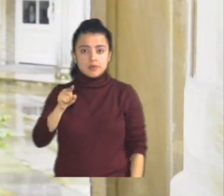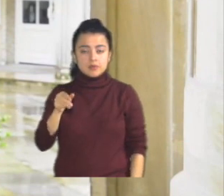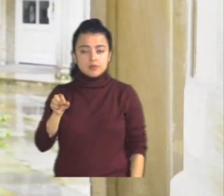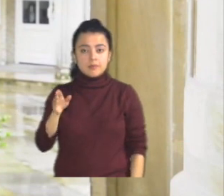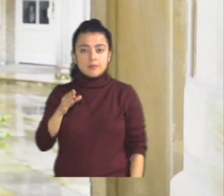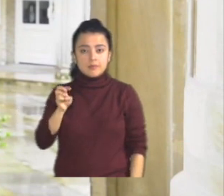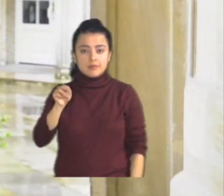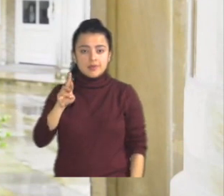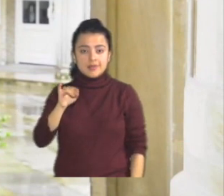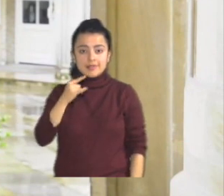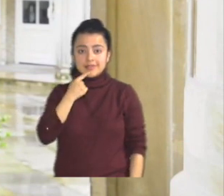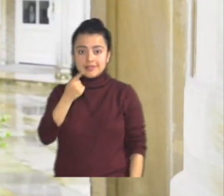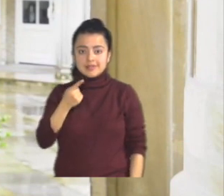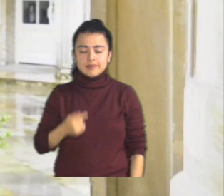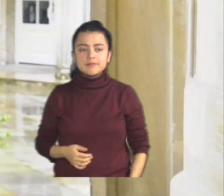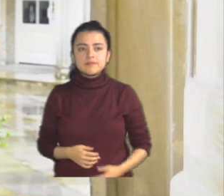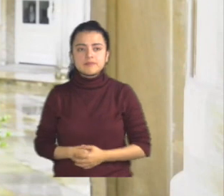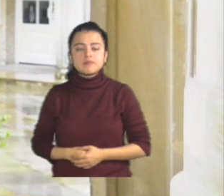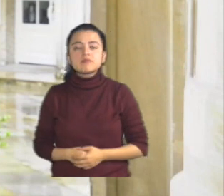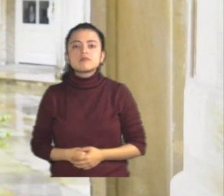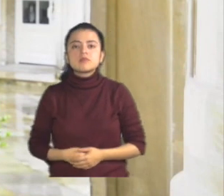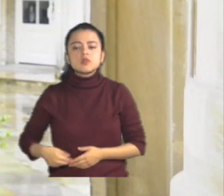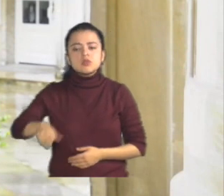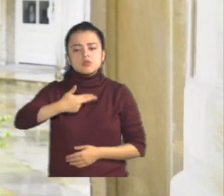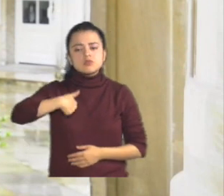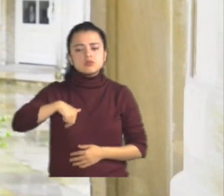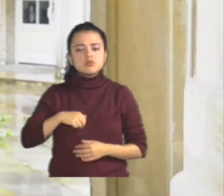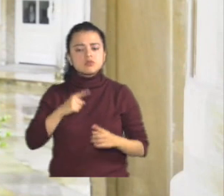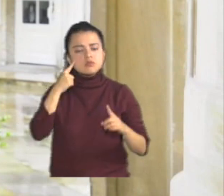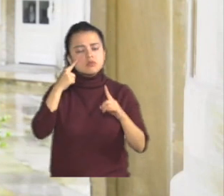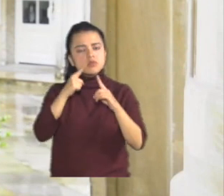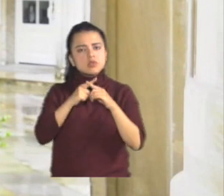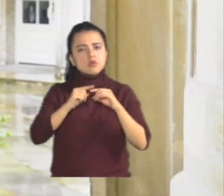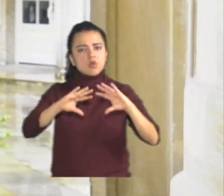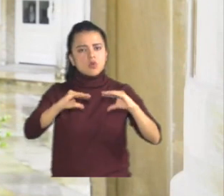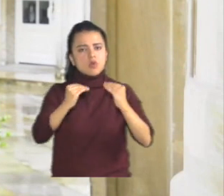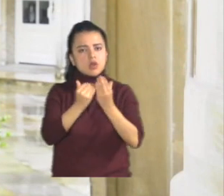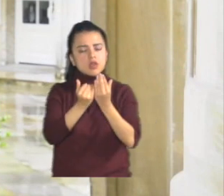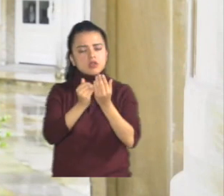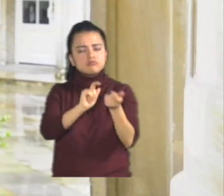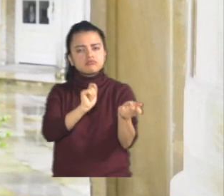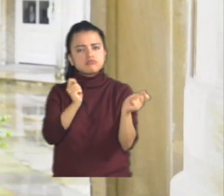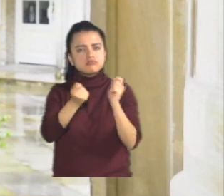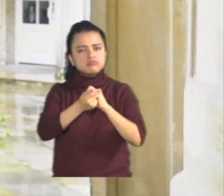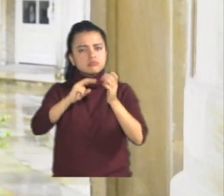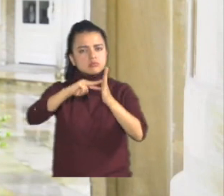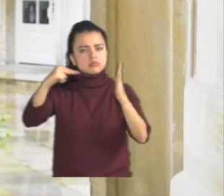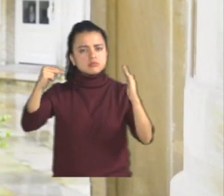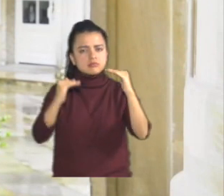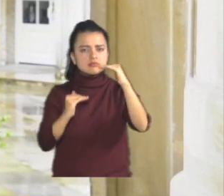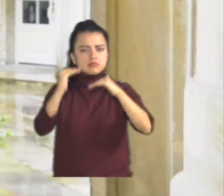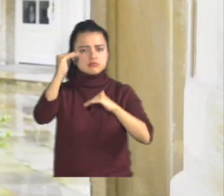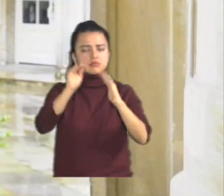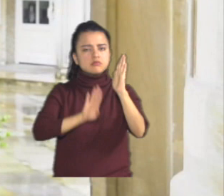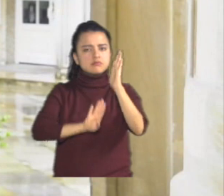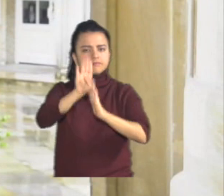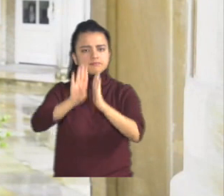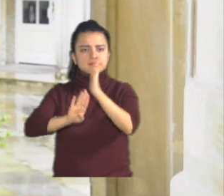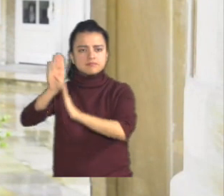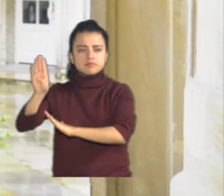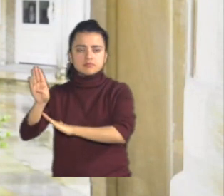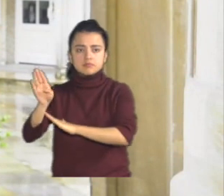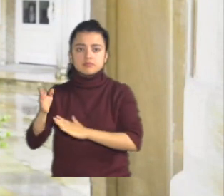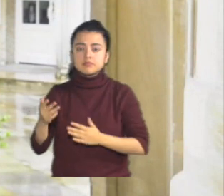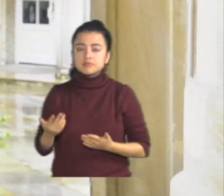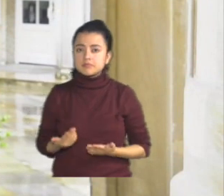y dijo que hablamos sobre los colegios que tenemos que convertir en grandes centros de innovación y educación técnica con créditos